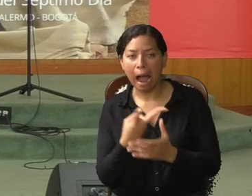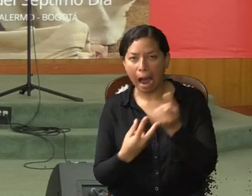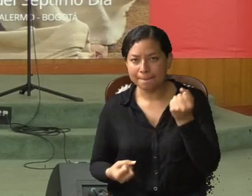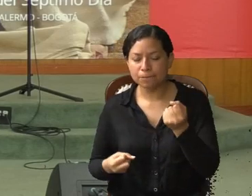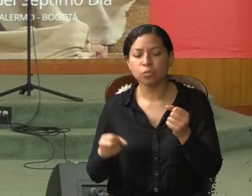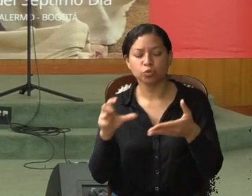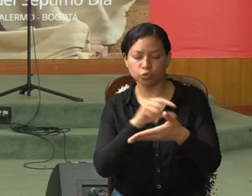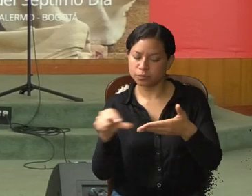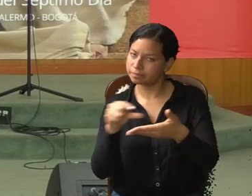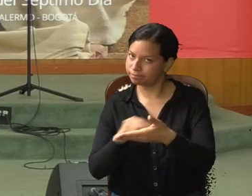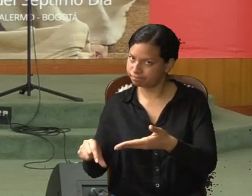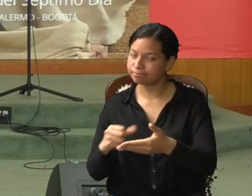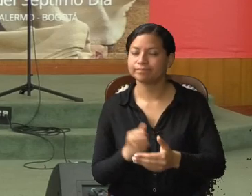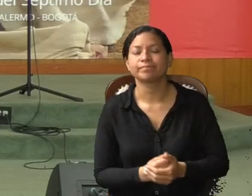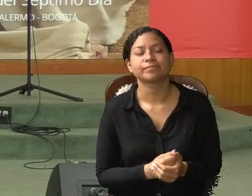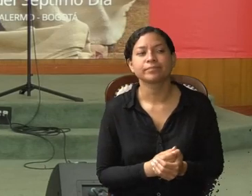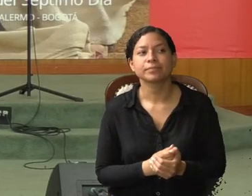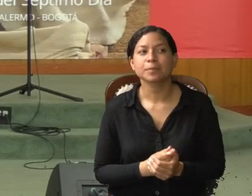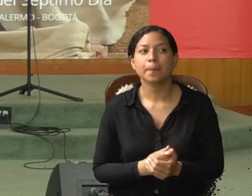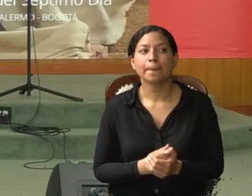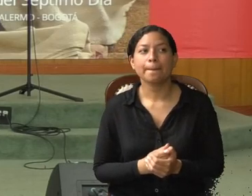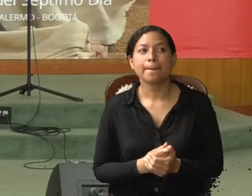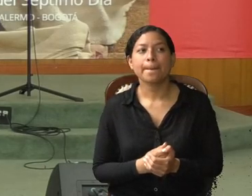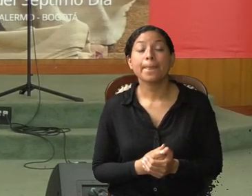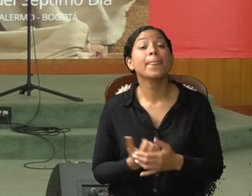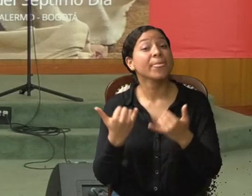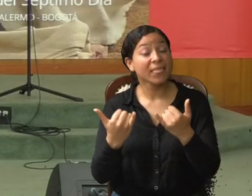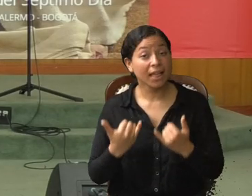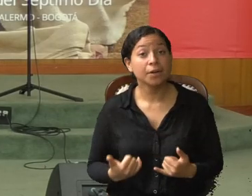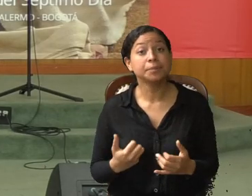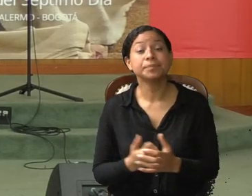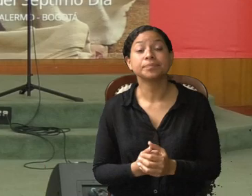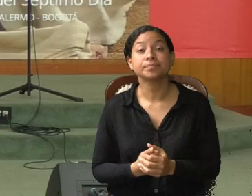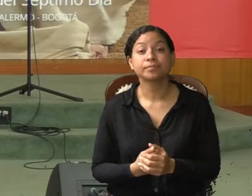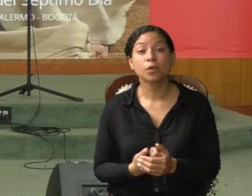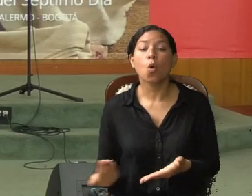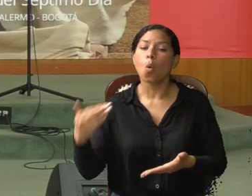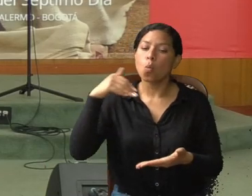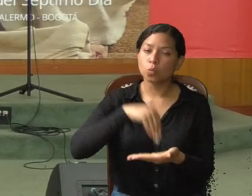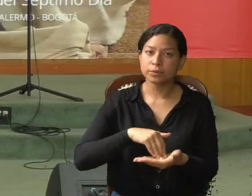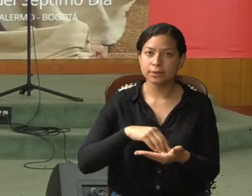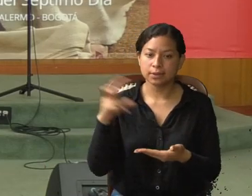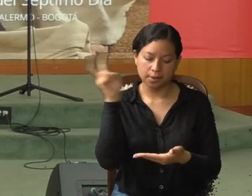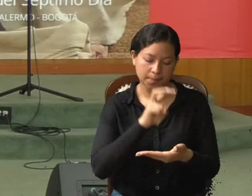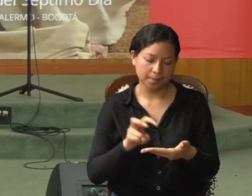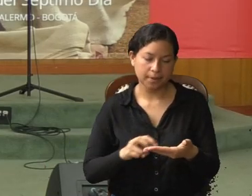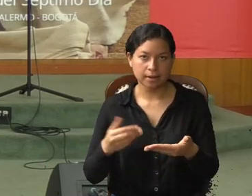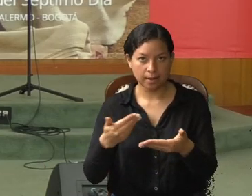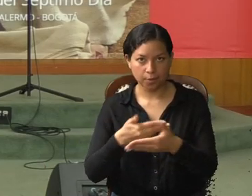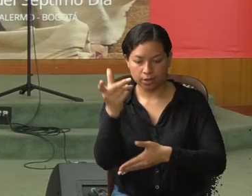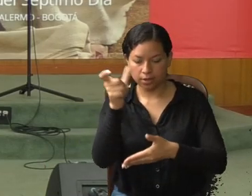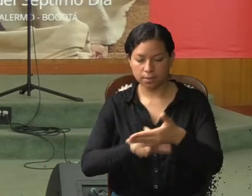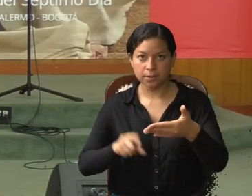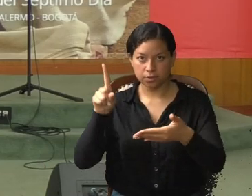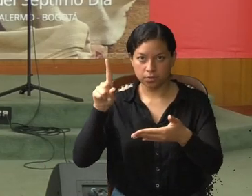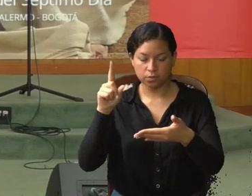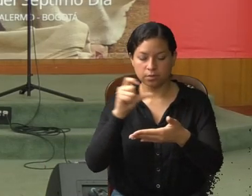hablar de estos dos textos. Así que les voy a invitar a que volvamos al versículo número 1 y vamos a leerlo. Pero vamos a leerlo por